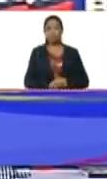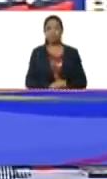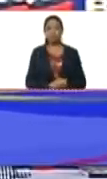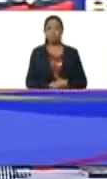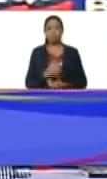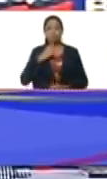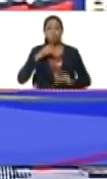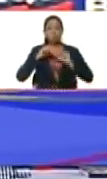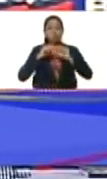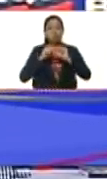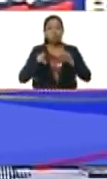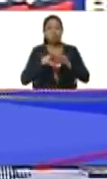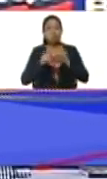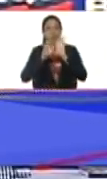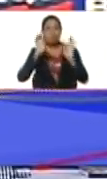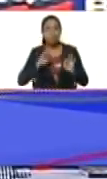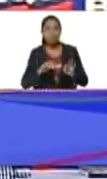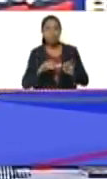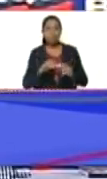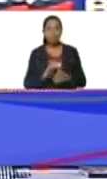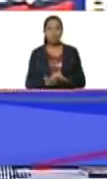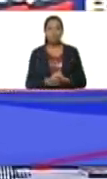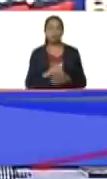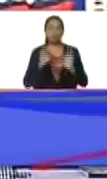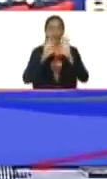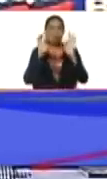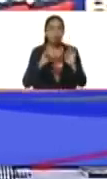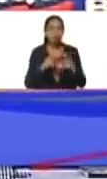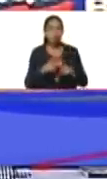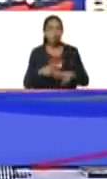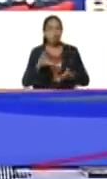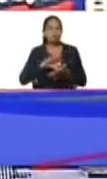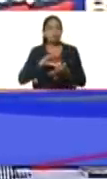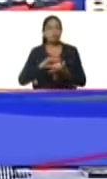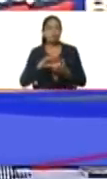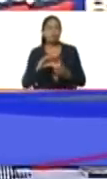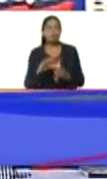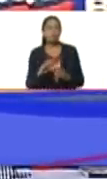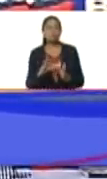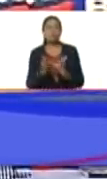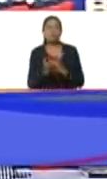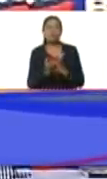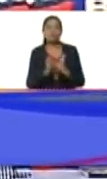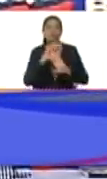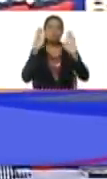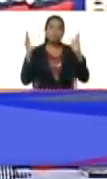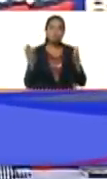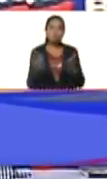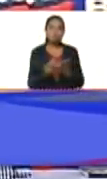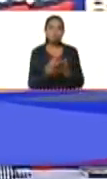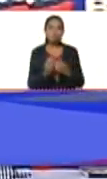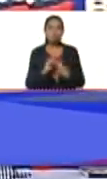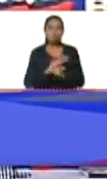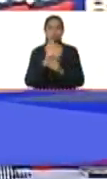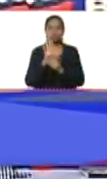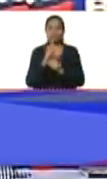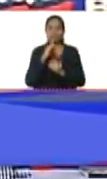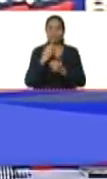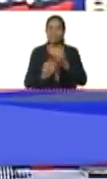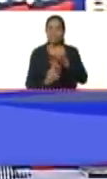sigo insistiendo en el análisis estratégico que están haciendo centros de estudios mundiales, donde dice que la cepa que creó el